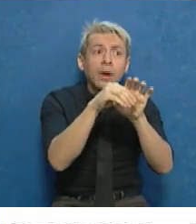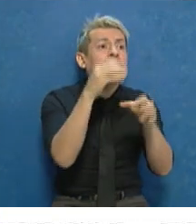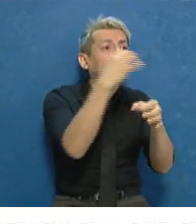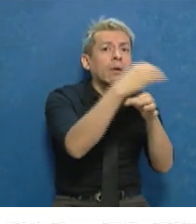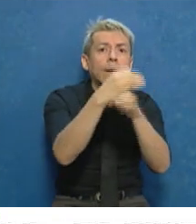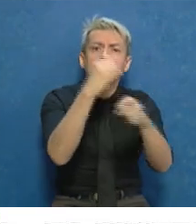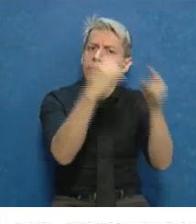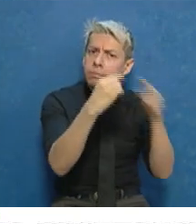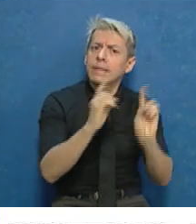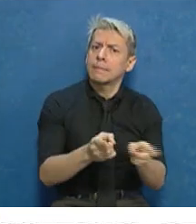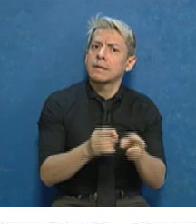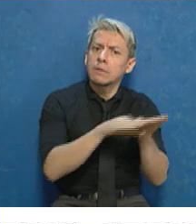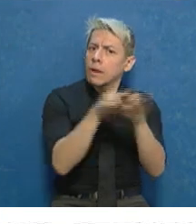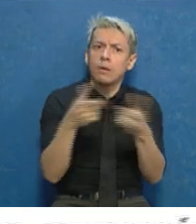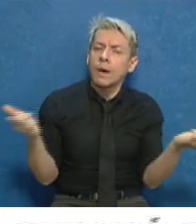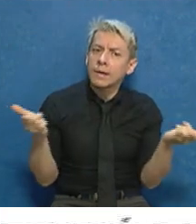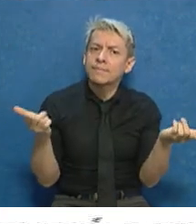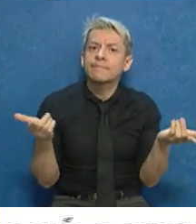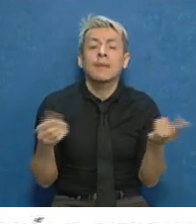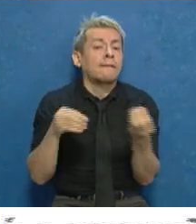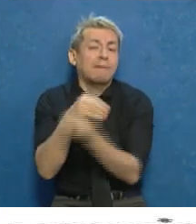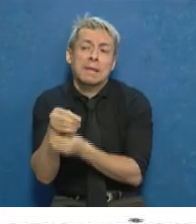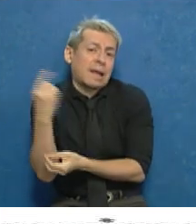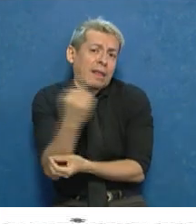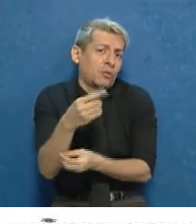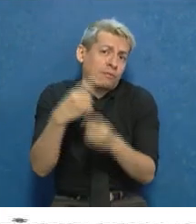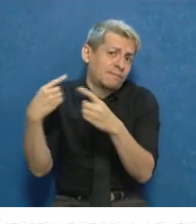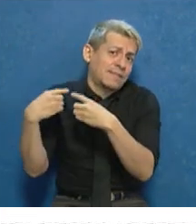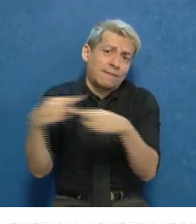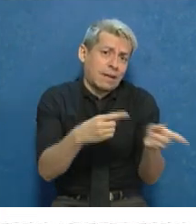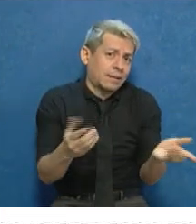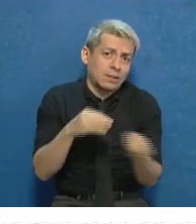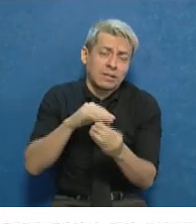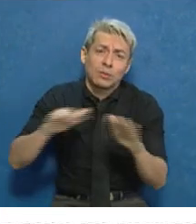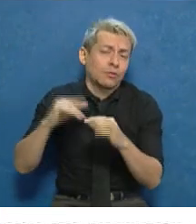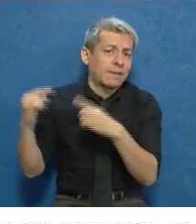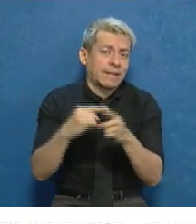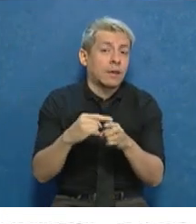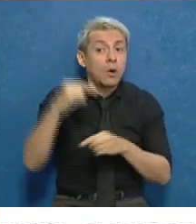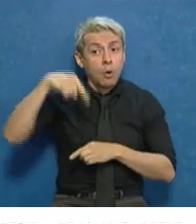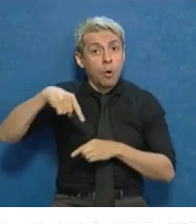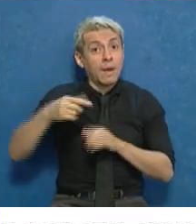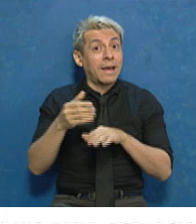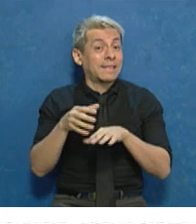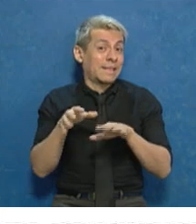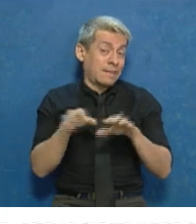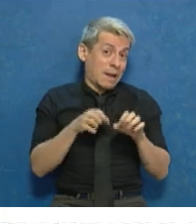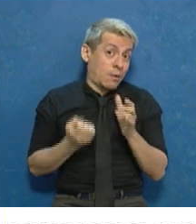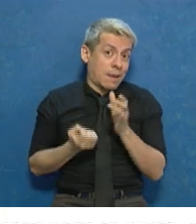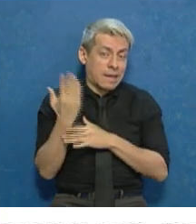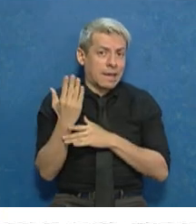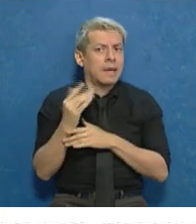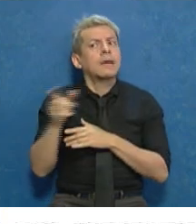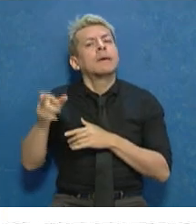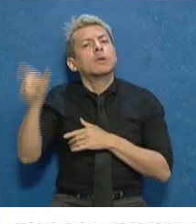realidad diferente y cada familia tiene una realidad diferente. Hoy justo también estabas hablando en Viva la Mañana con una psicopedagoga que hablaba de esto,